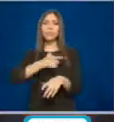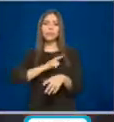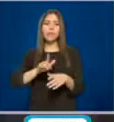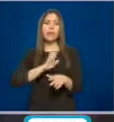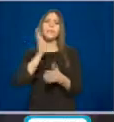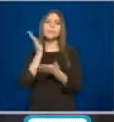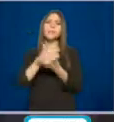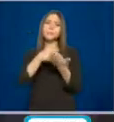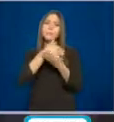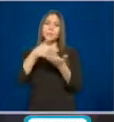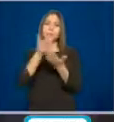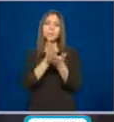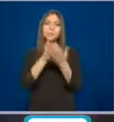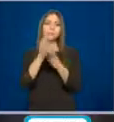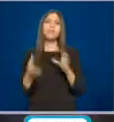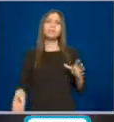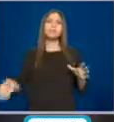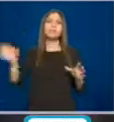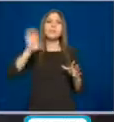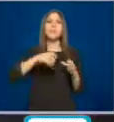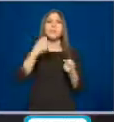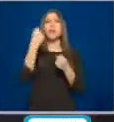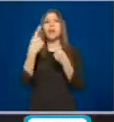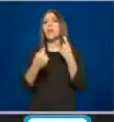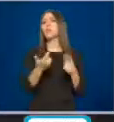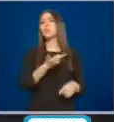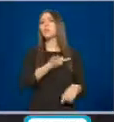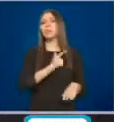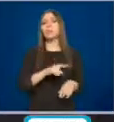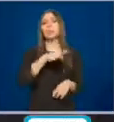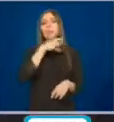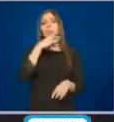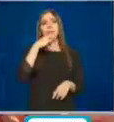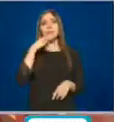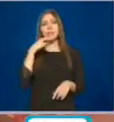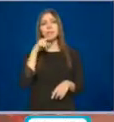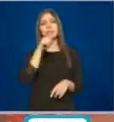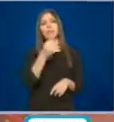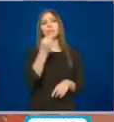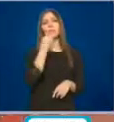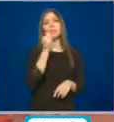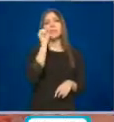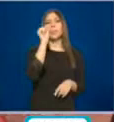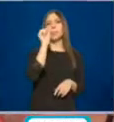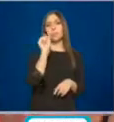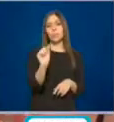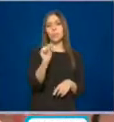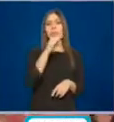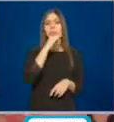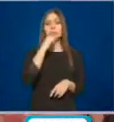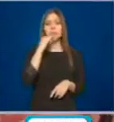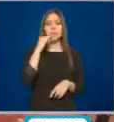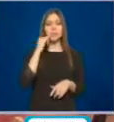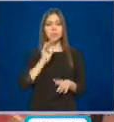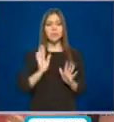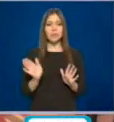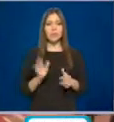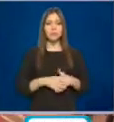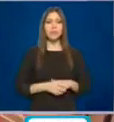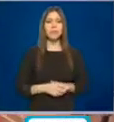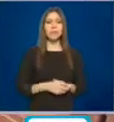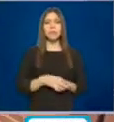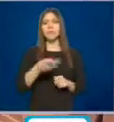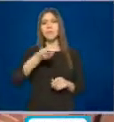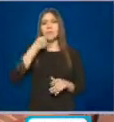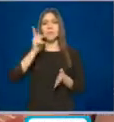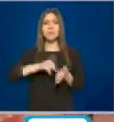algunos que no? que no les gusta? no comen Sí, no les picante? gusta. Bueno, yo poco. Gaby, exactamente, poco, Gaby. tienes poco. Poquito porque es bendito. Pues ya mira, se lo he dicho demos tantas de